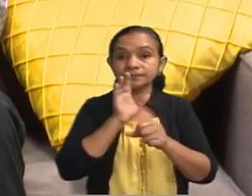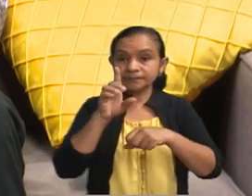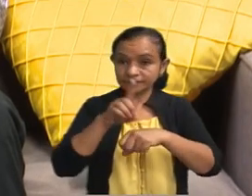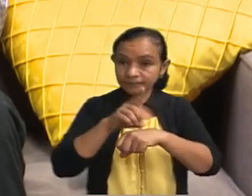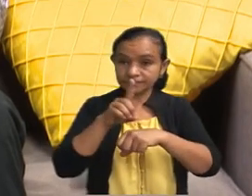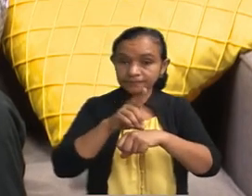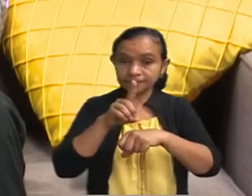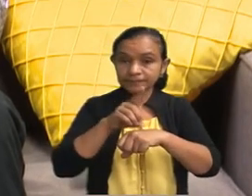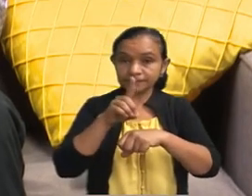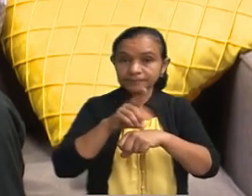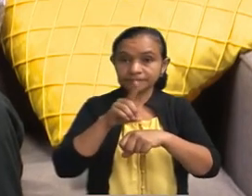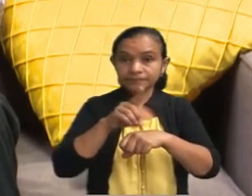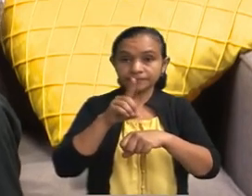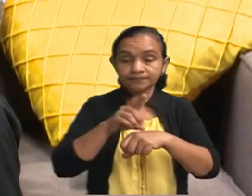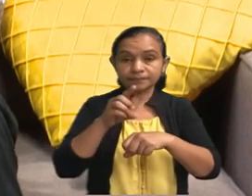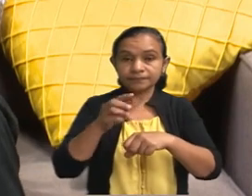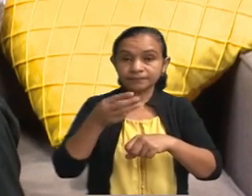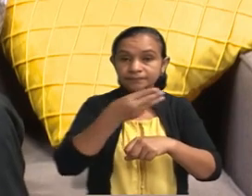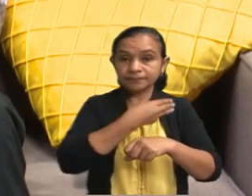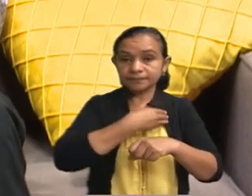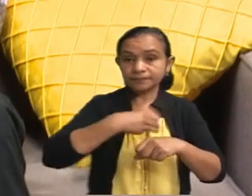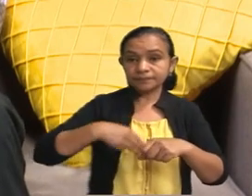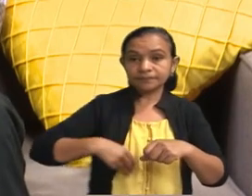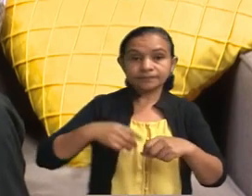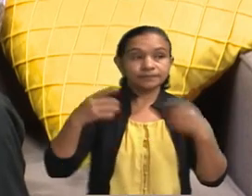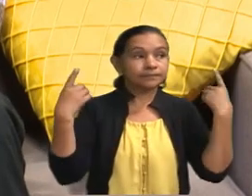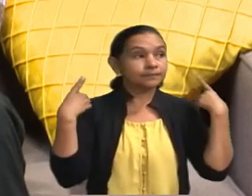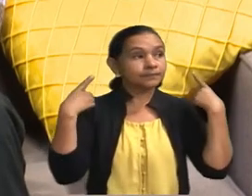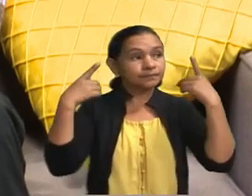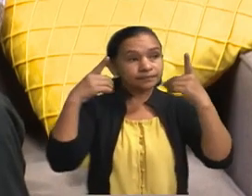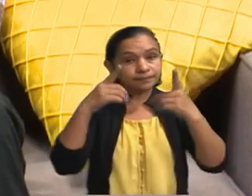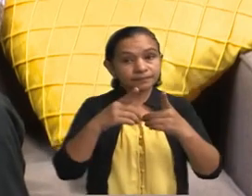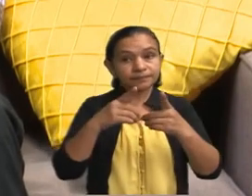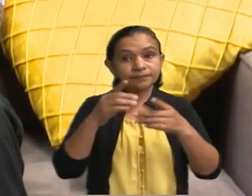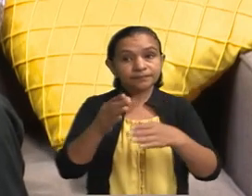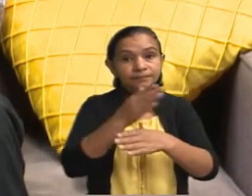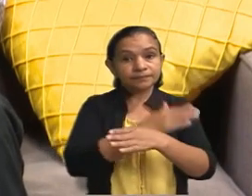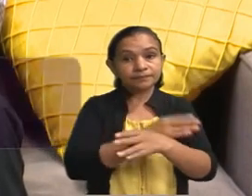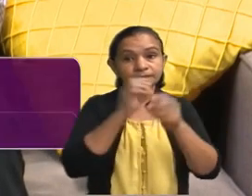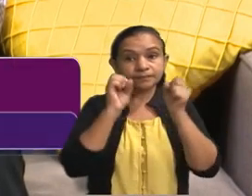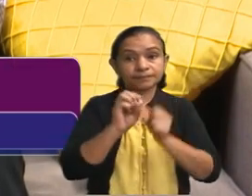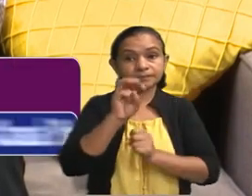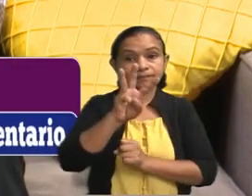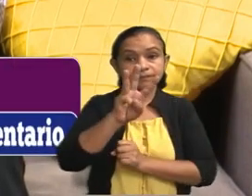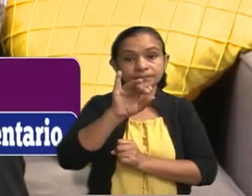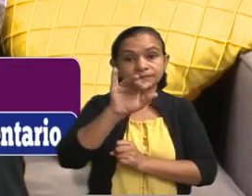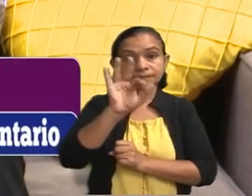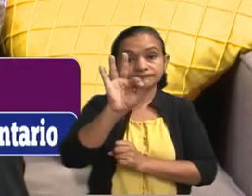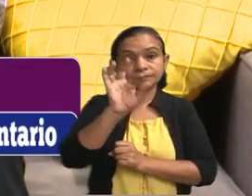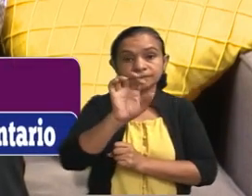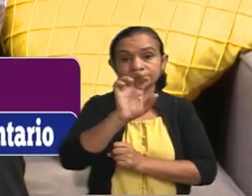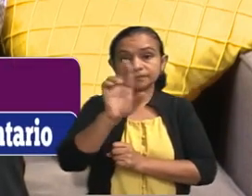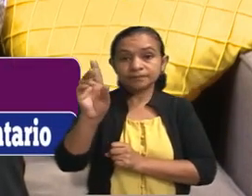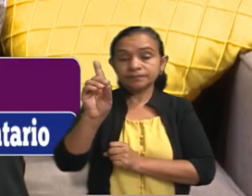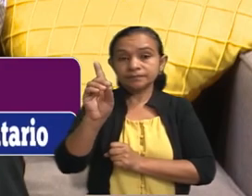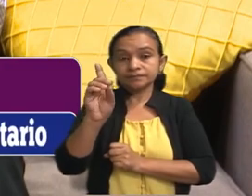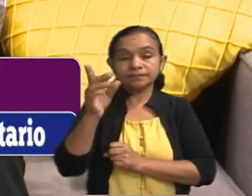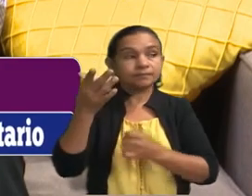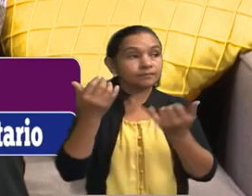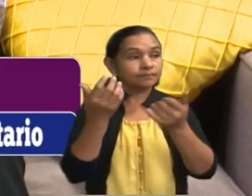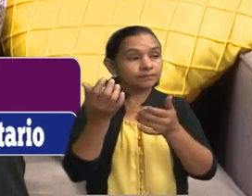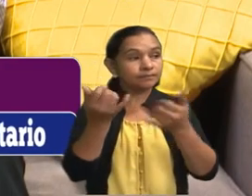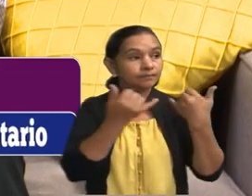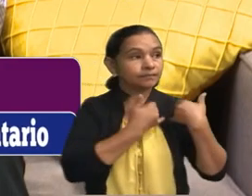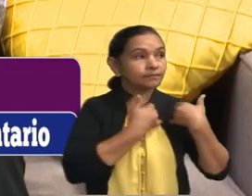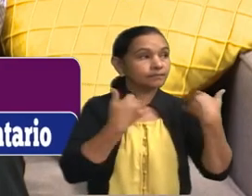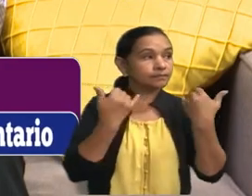Guillermo González, ministro director del Sistema Nacional de Prevención ante Desastres, junto a él el doctor Wilfred Strauch, asesor científico del Instituto